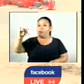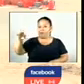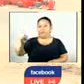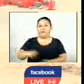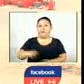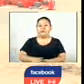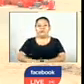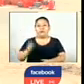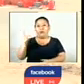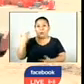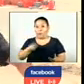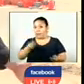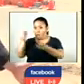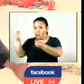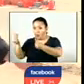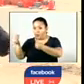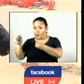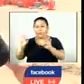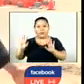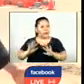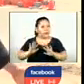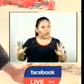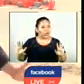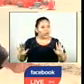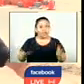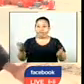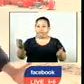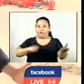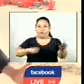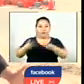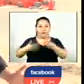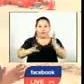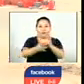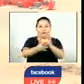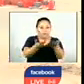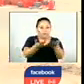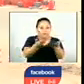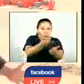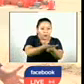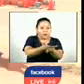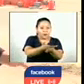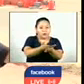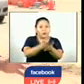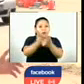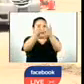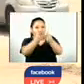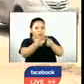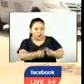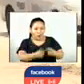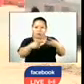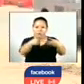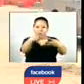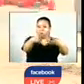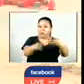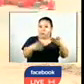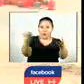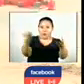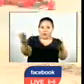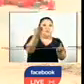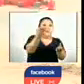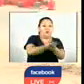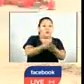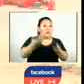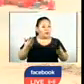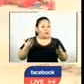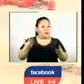a eso vamos a tener ya se realizó la apertura de ofertas técnicas y financieras y legales luego de esto